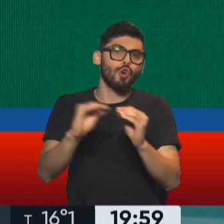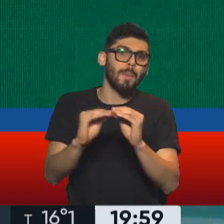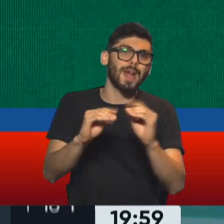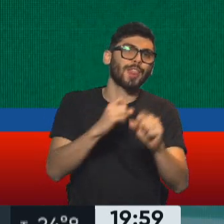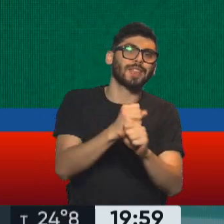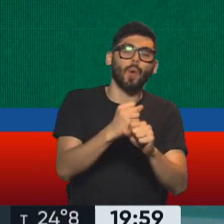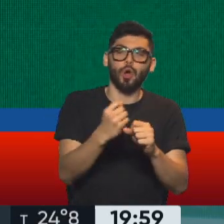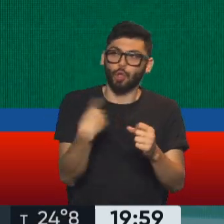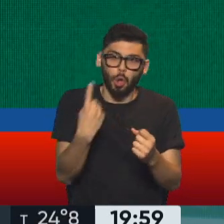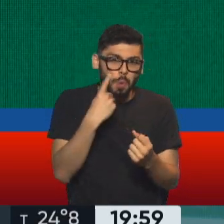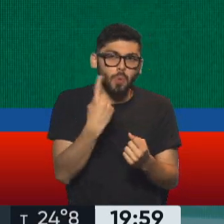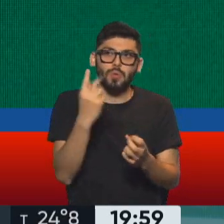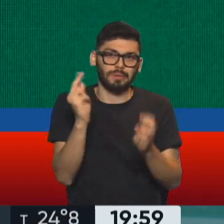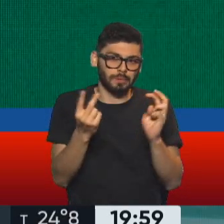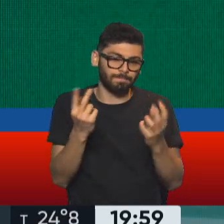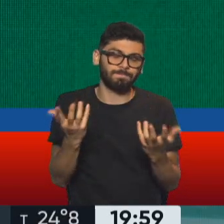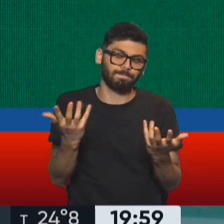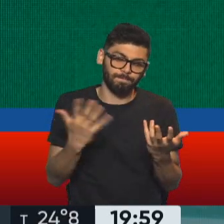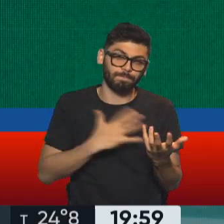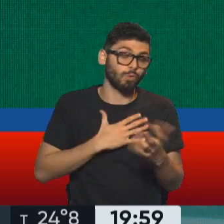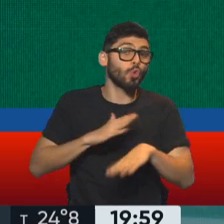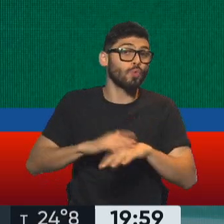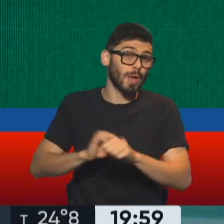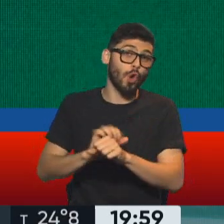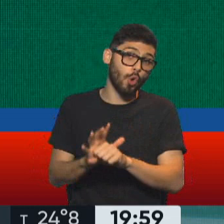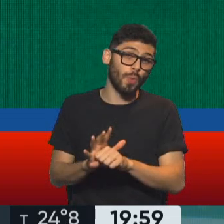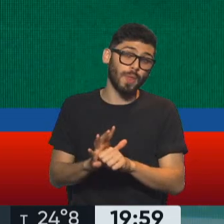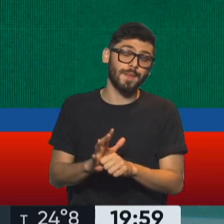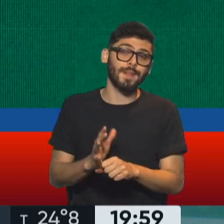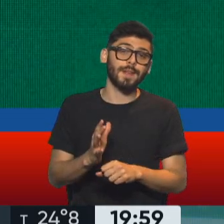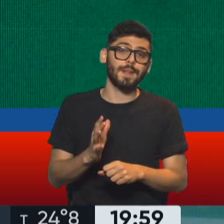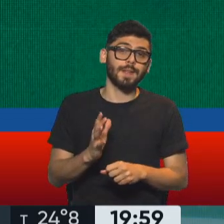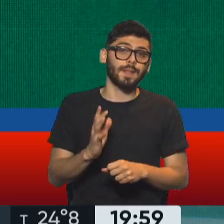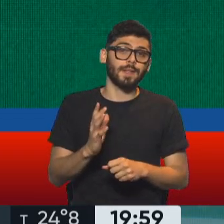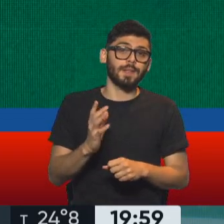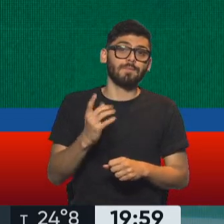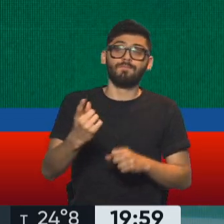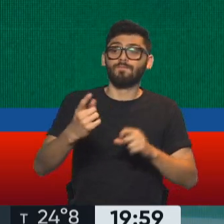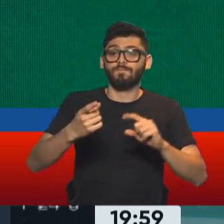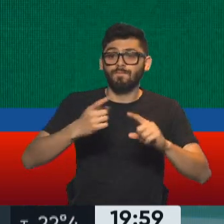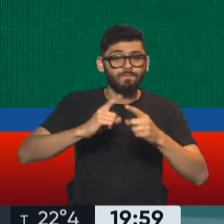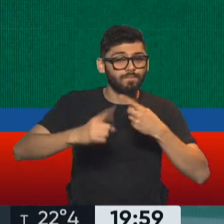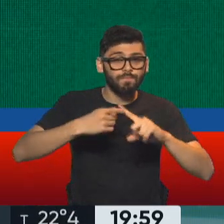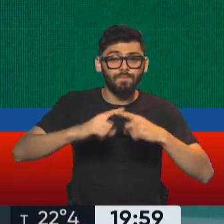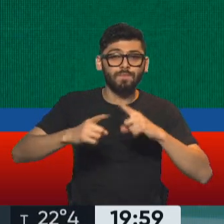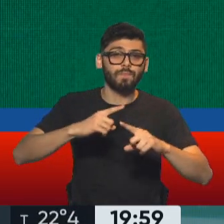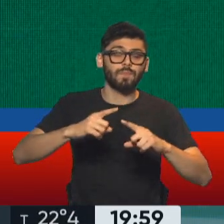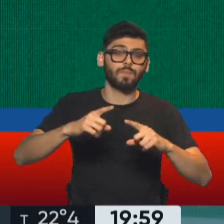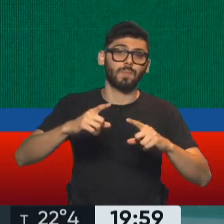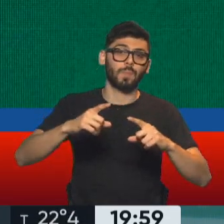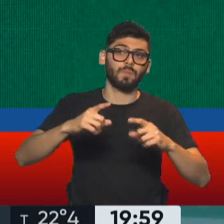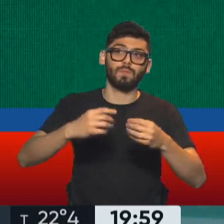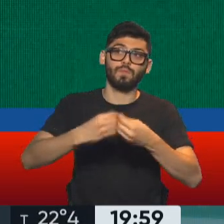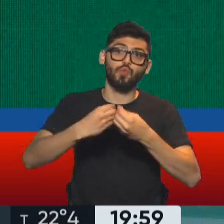trabajo que falleció lamentablemente a causa del coronavirus. Una convocatoria obviamente en donde